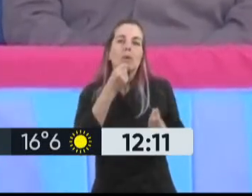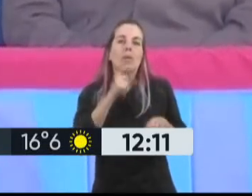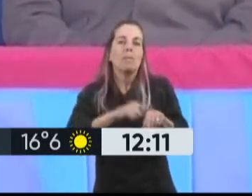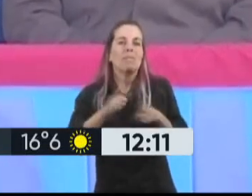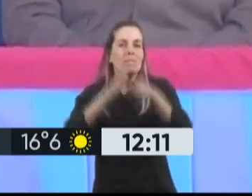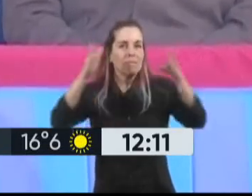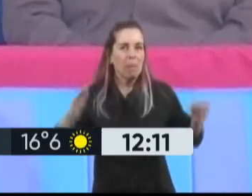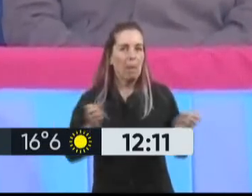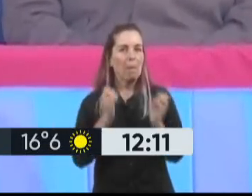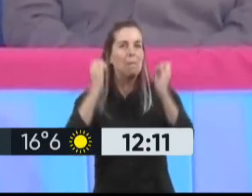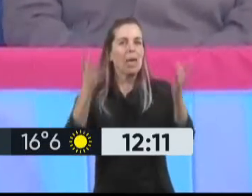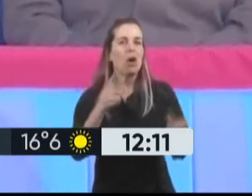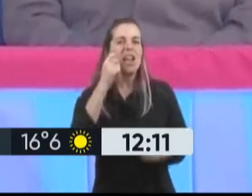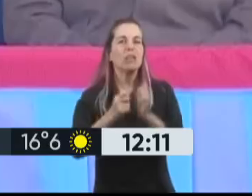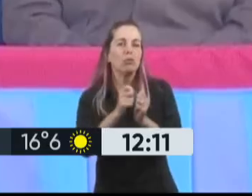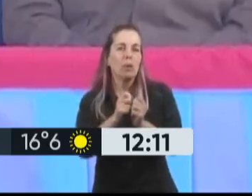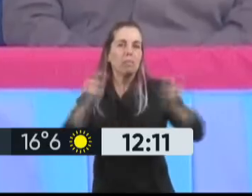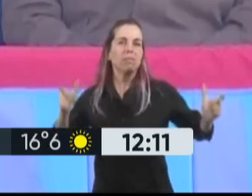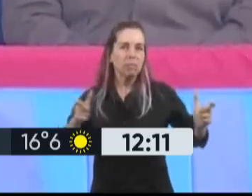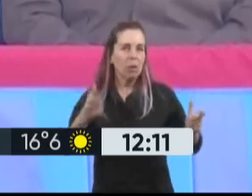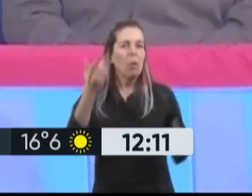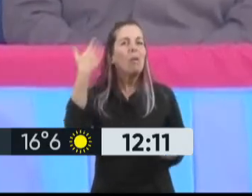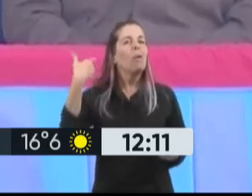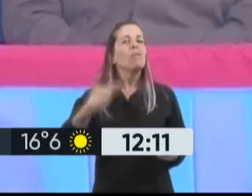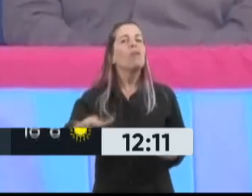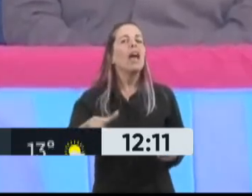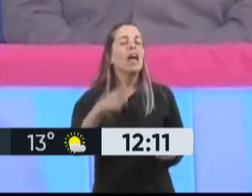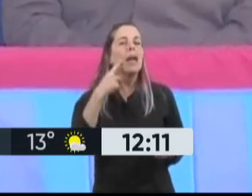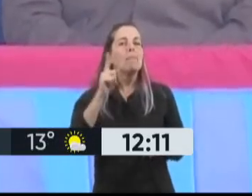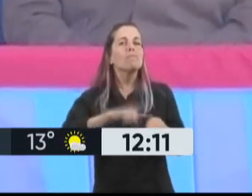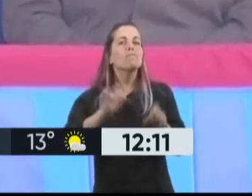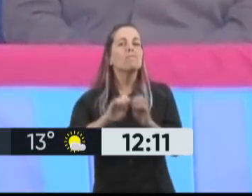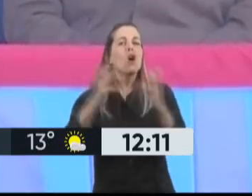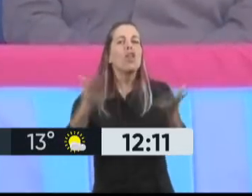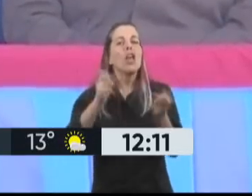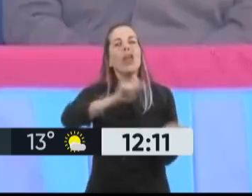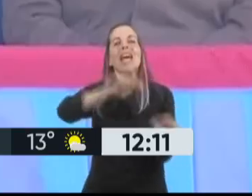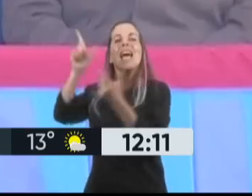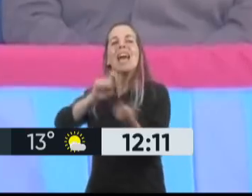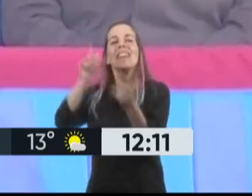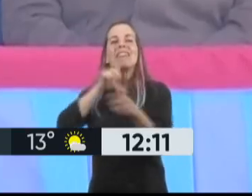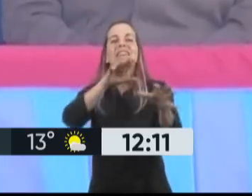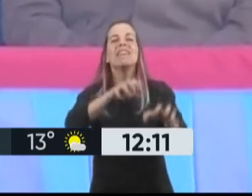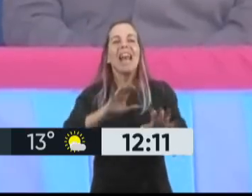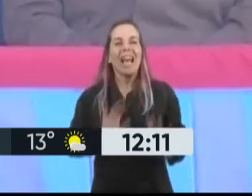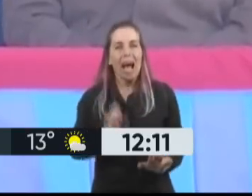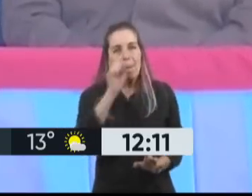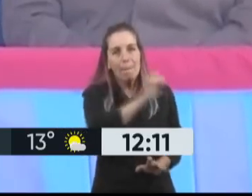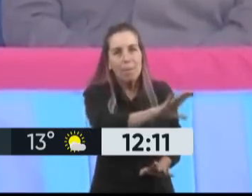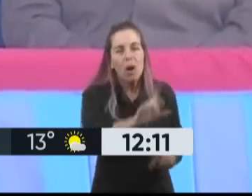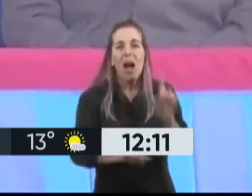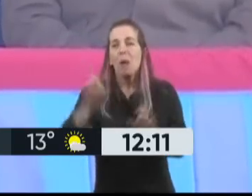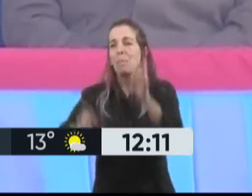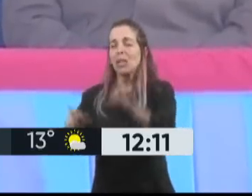mayor expansión industrial de la historia argentina fue durante el modelo agroexportador y no, como dicen algunos mentirosos, como el